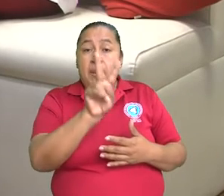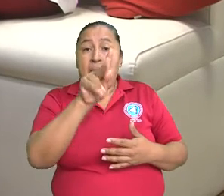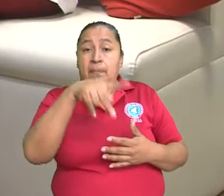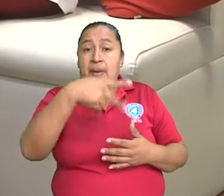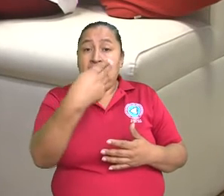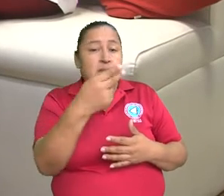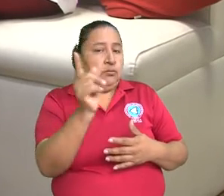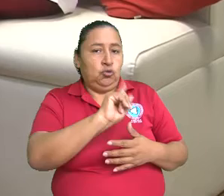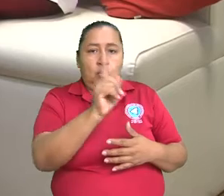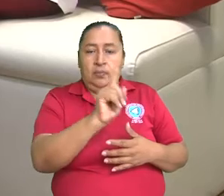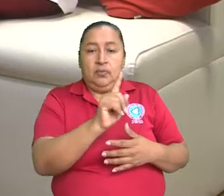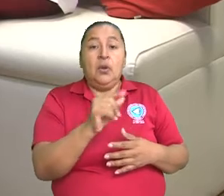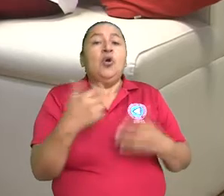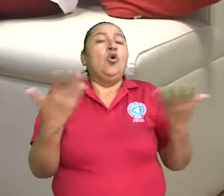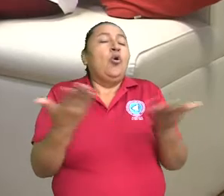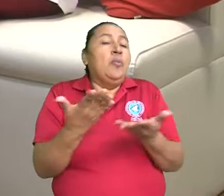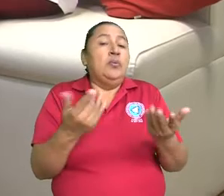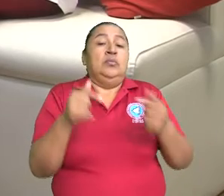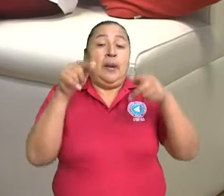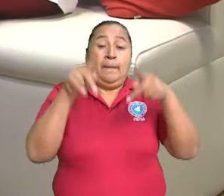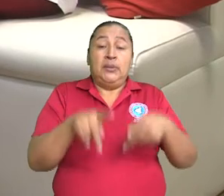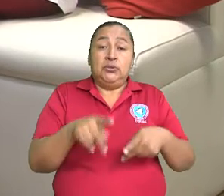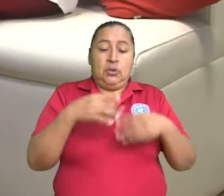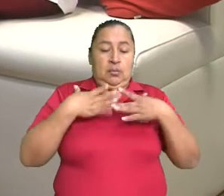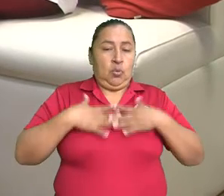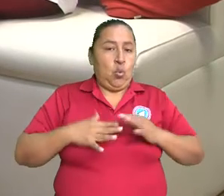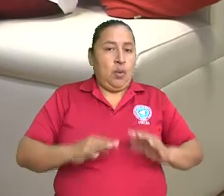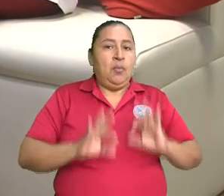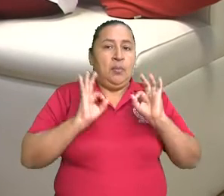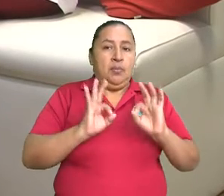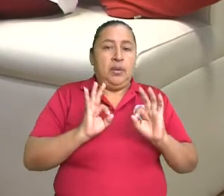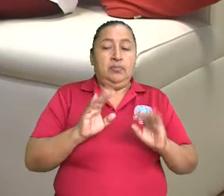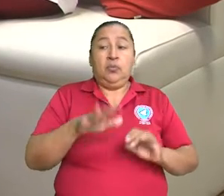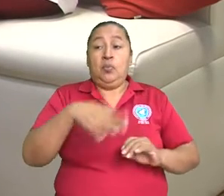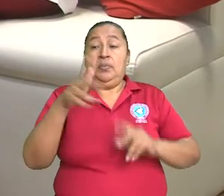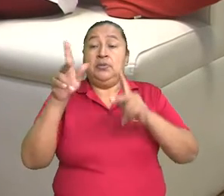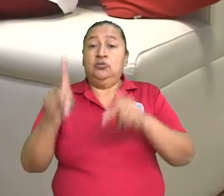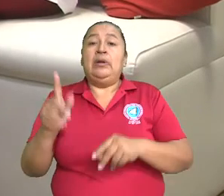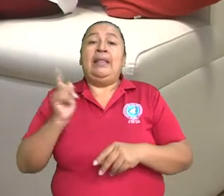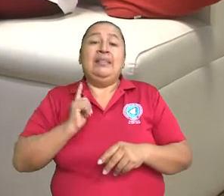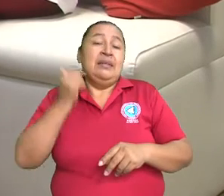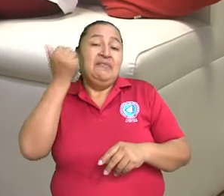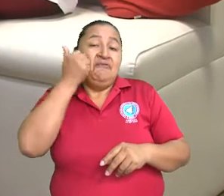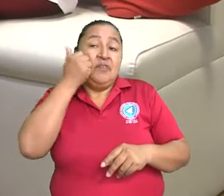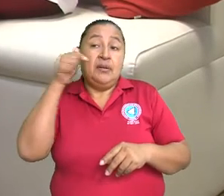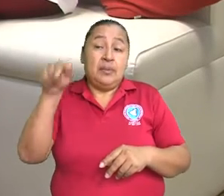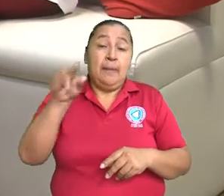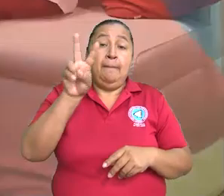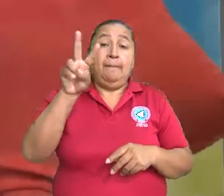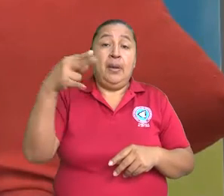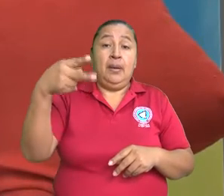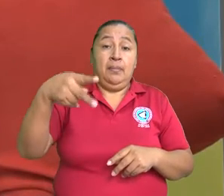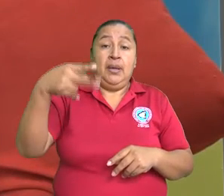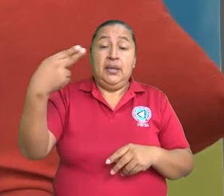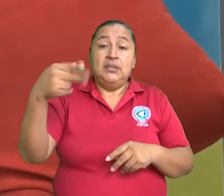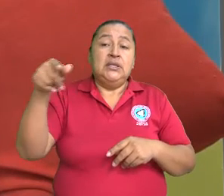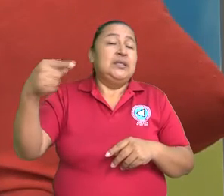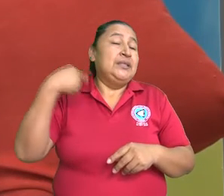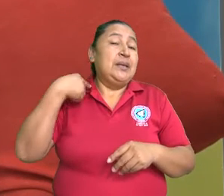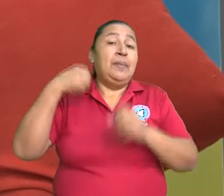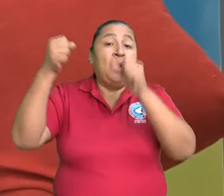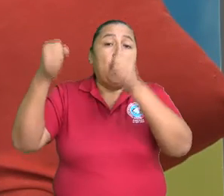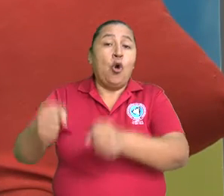se transmite. Una persona sana tiene relaciones sexuales con una persona infectada, uh-huh. entonces algunas veces la mayoría de los hombres